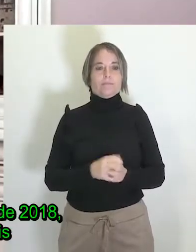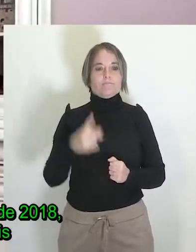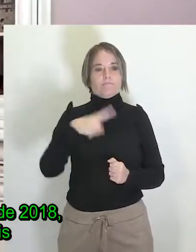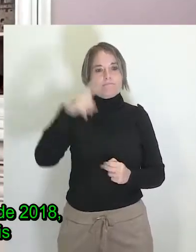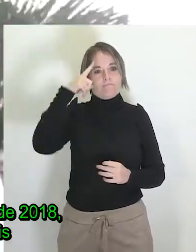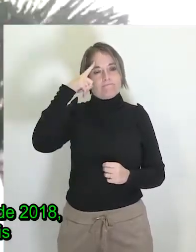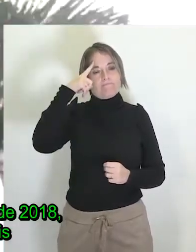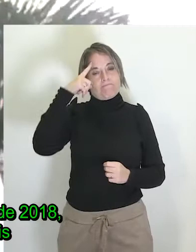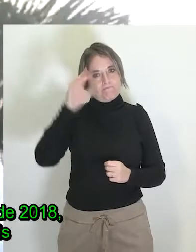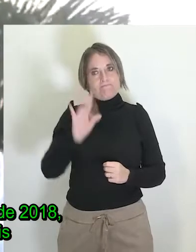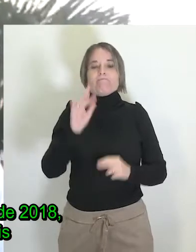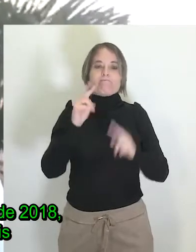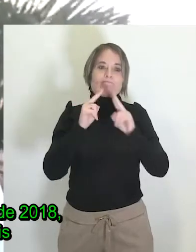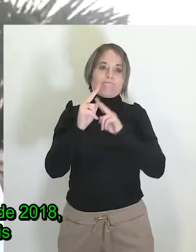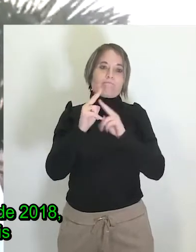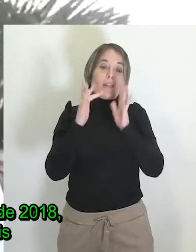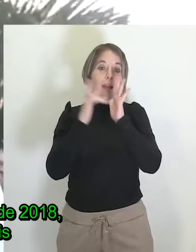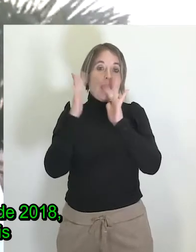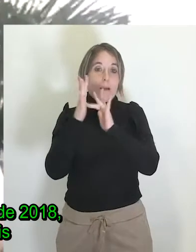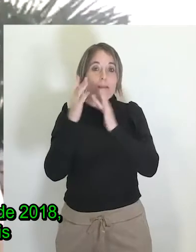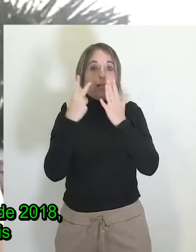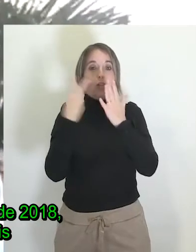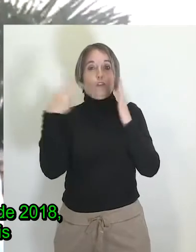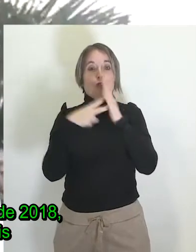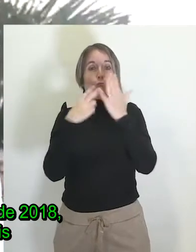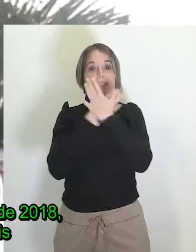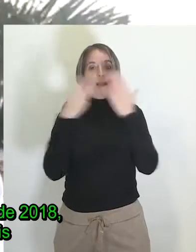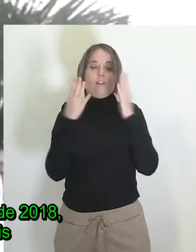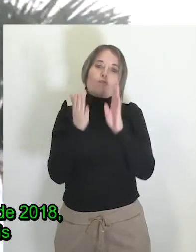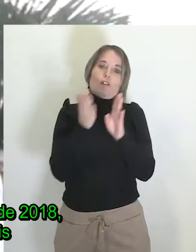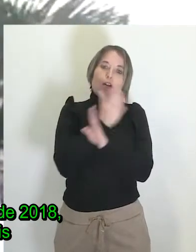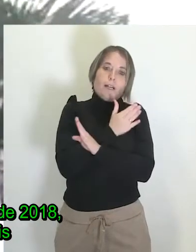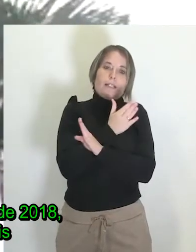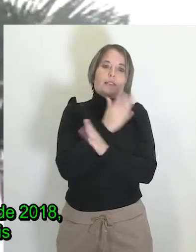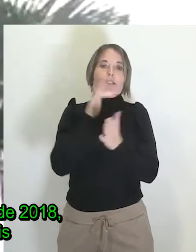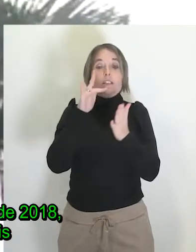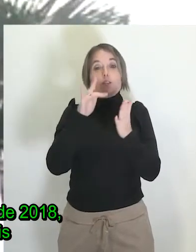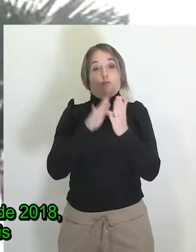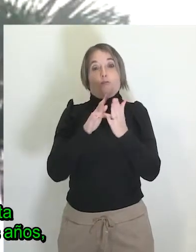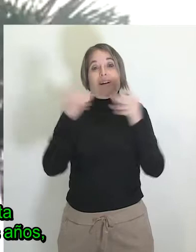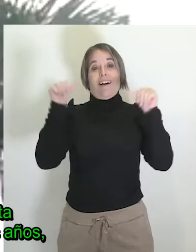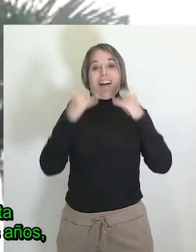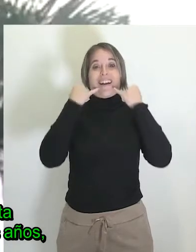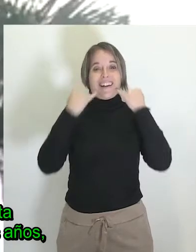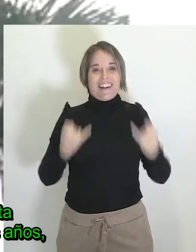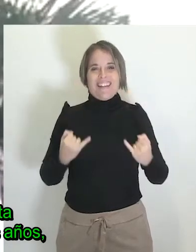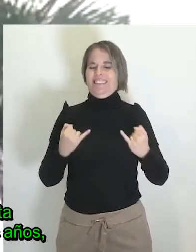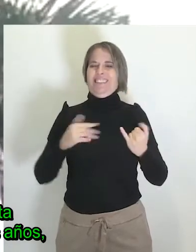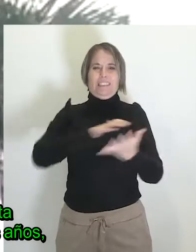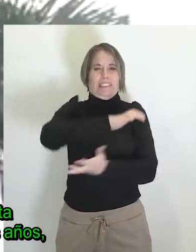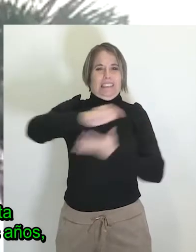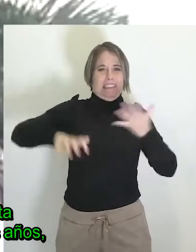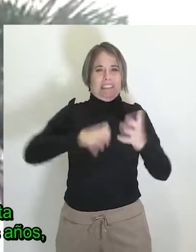Sí, quizás decir de que antes de abril de 2018, que es cuando se da la crisis y la persecución